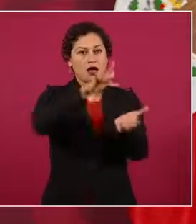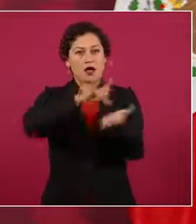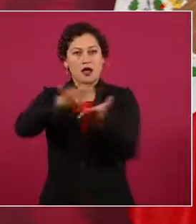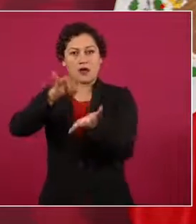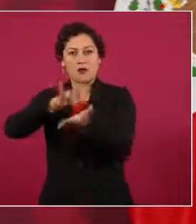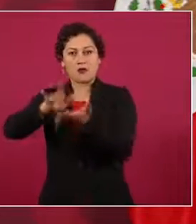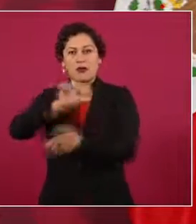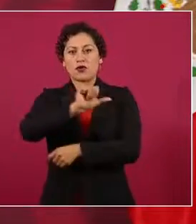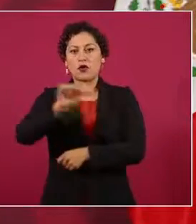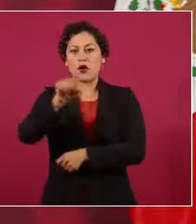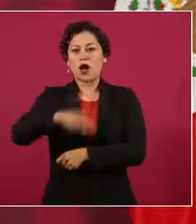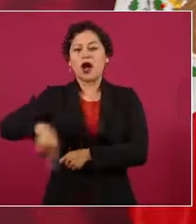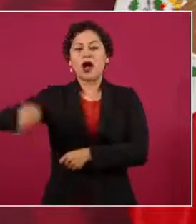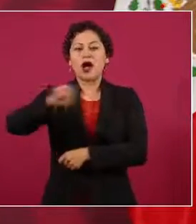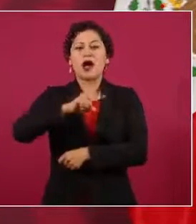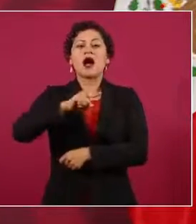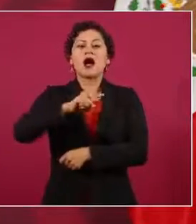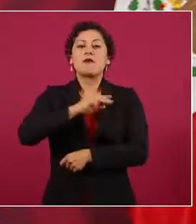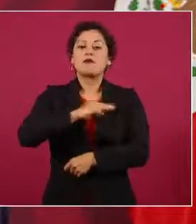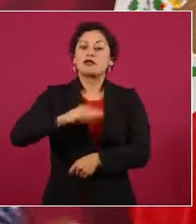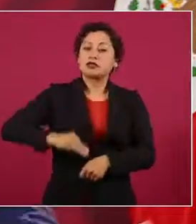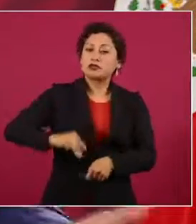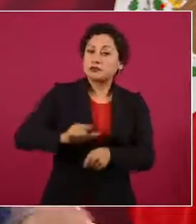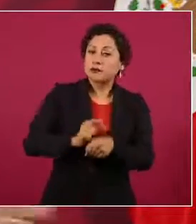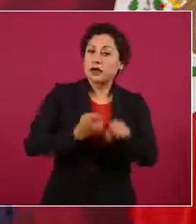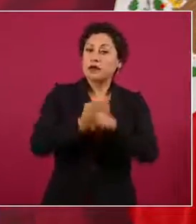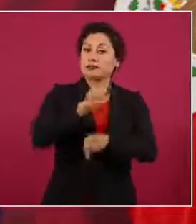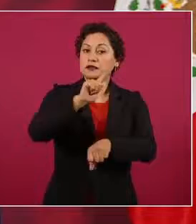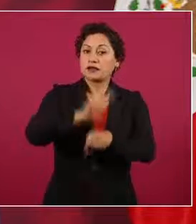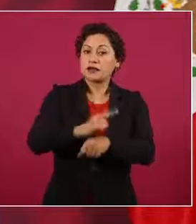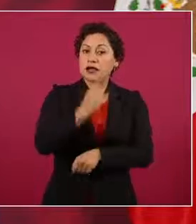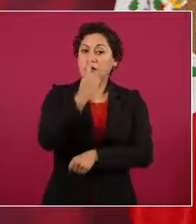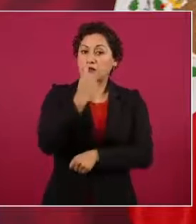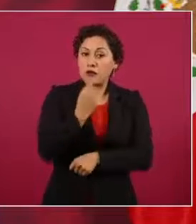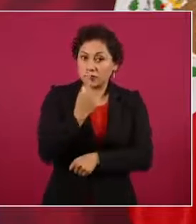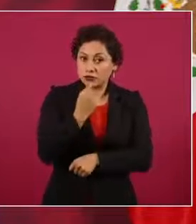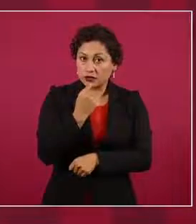las policías municipales, estatales. Pues no,